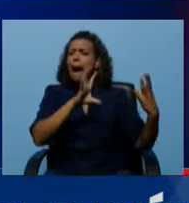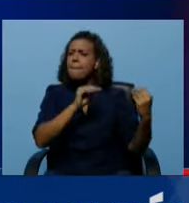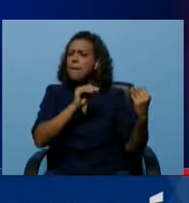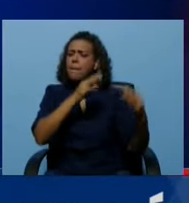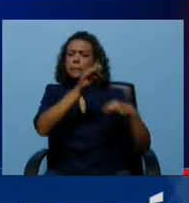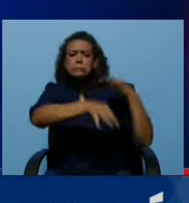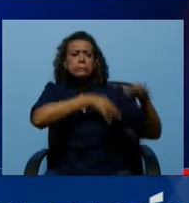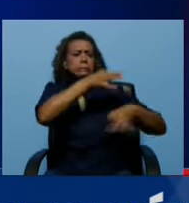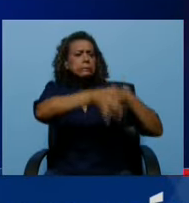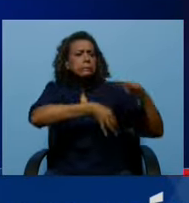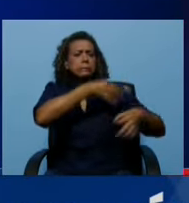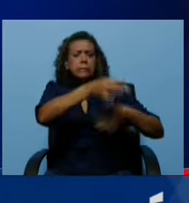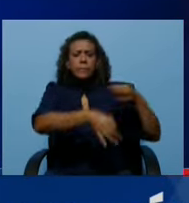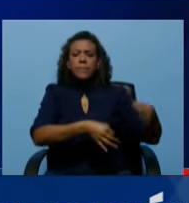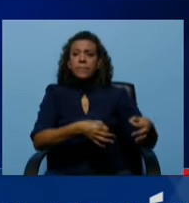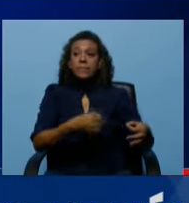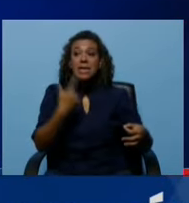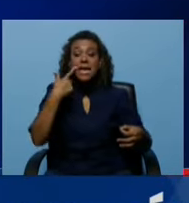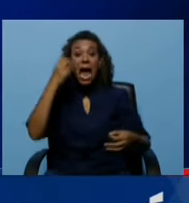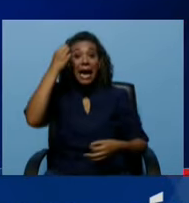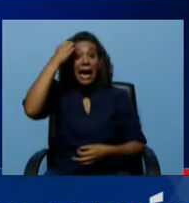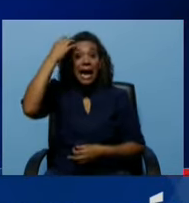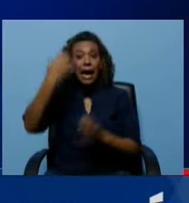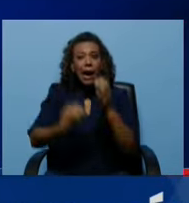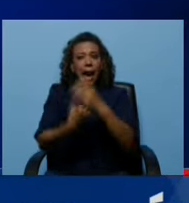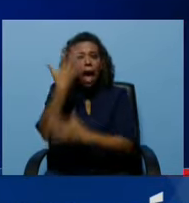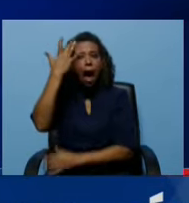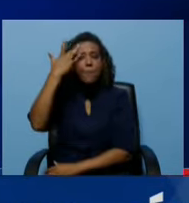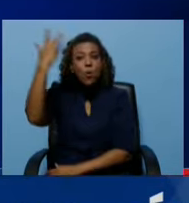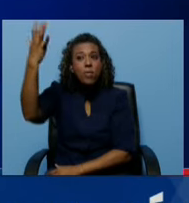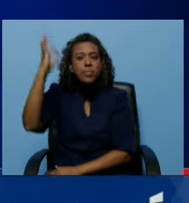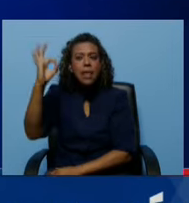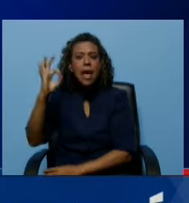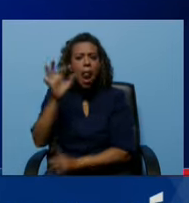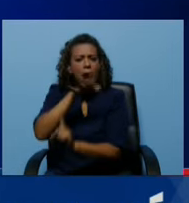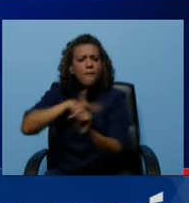y dibujamos el escenario